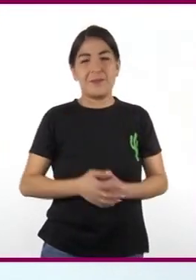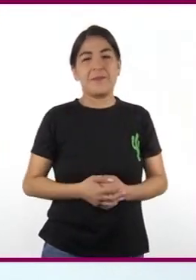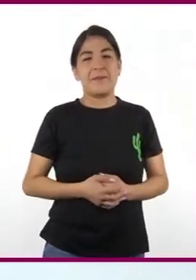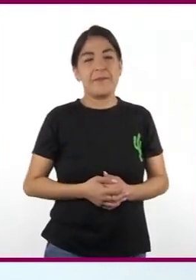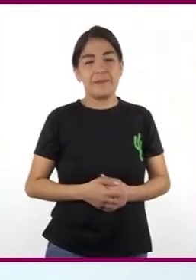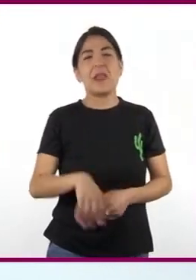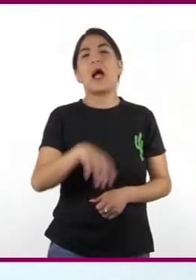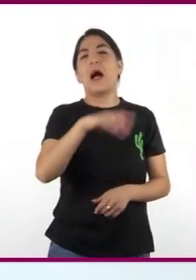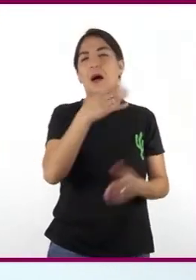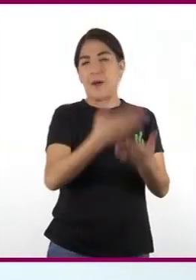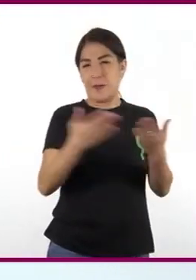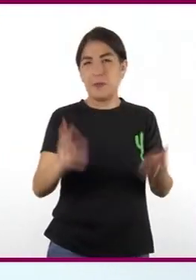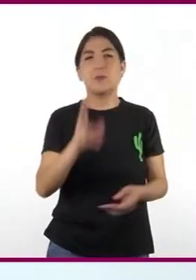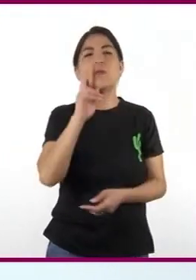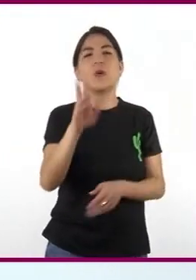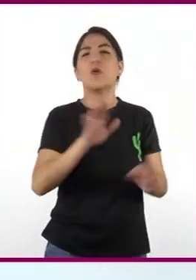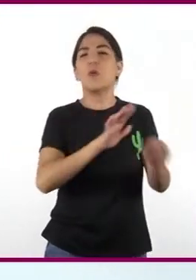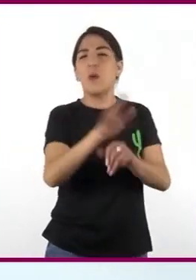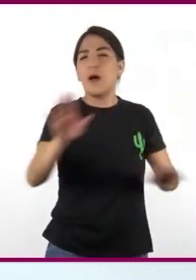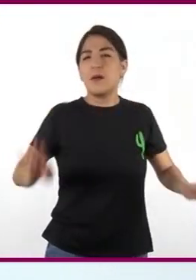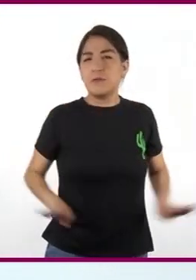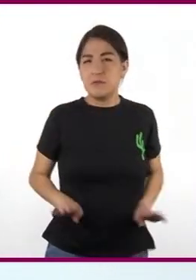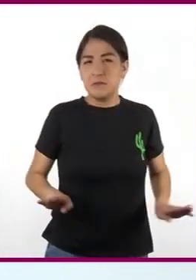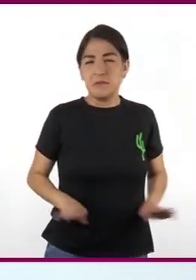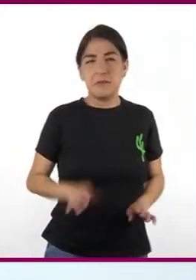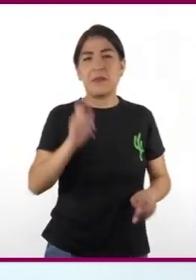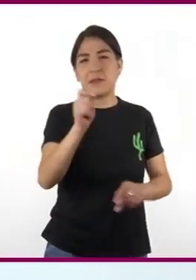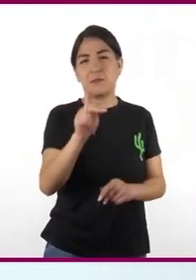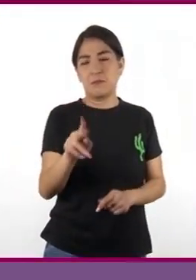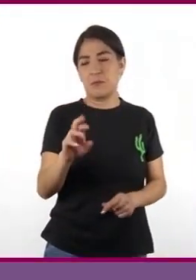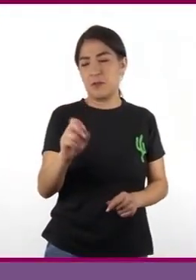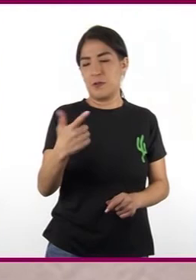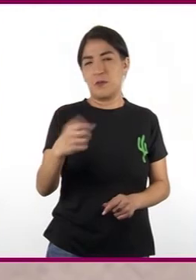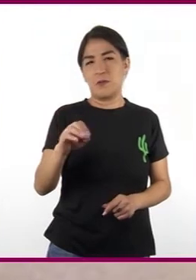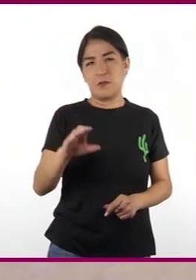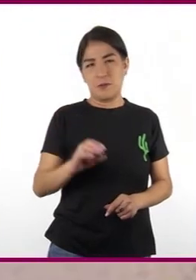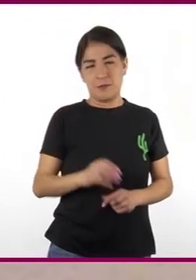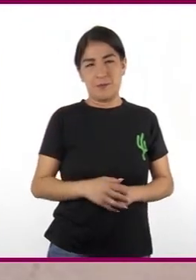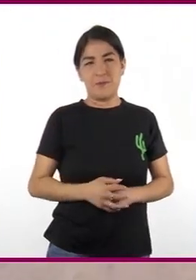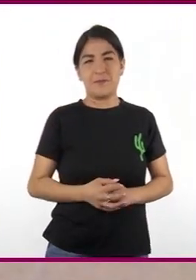Veamos ahora cuáles son las características de un prólogo.